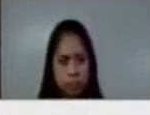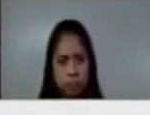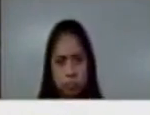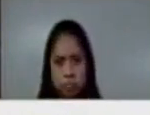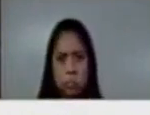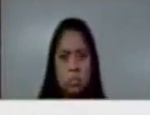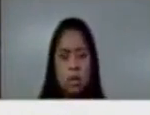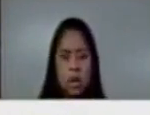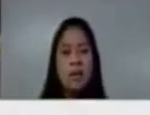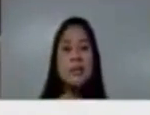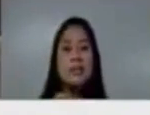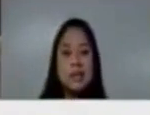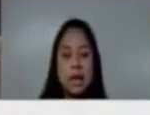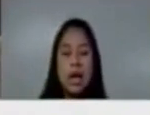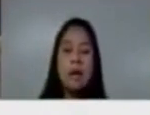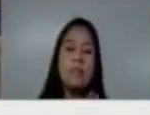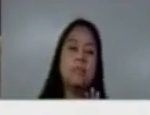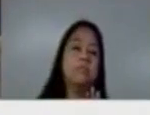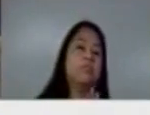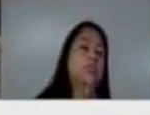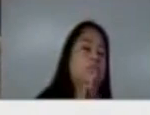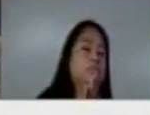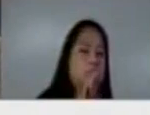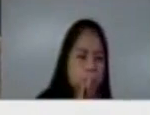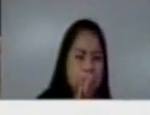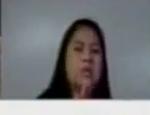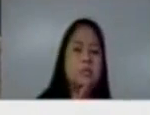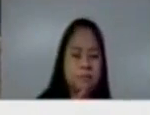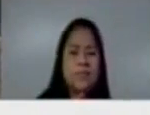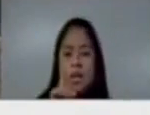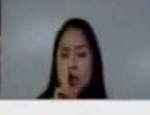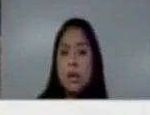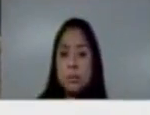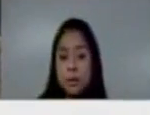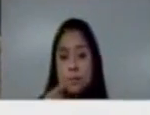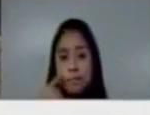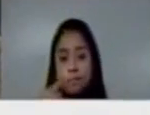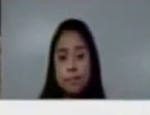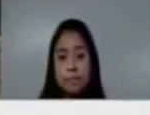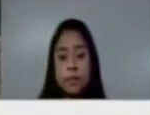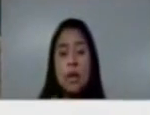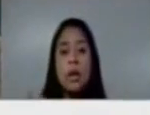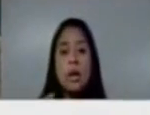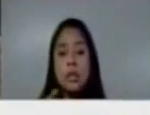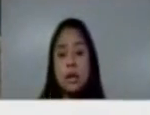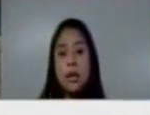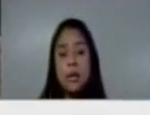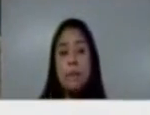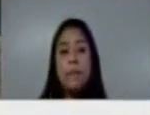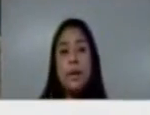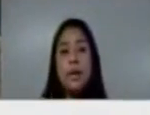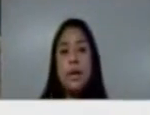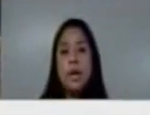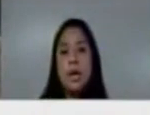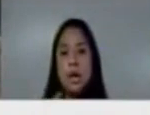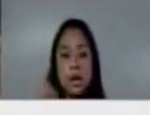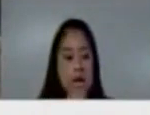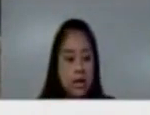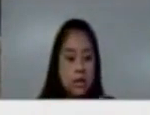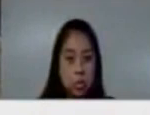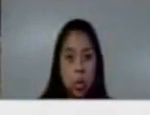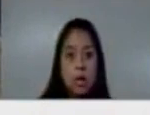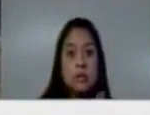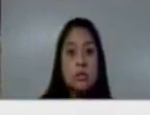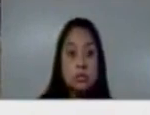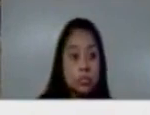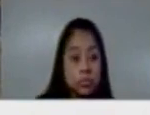se transformen en desarrollo. Y cabe mencionar el despacho aduanero conjunto, que